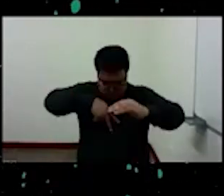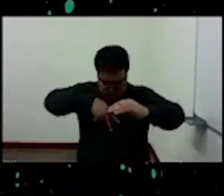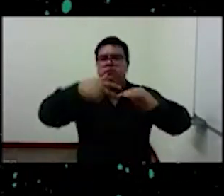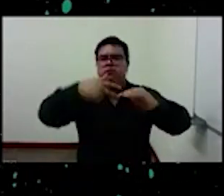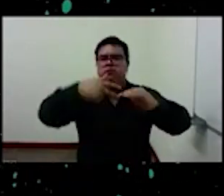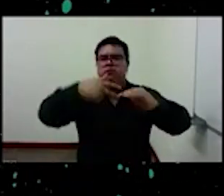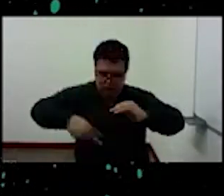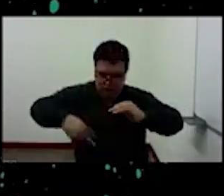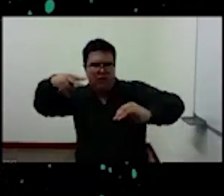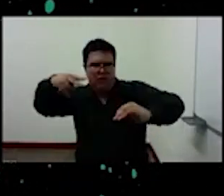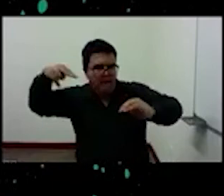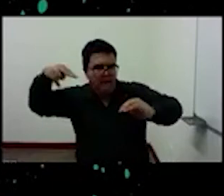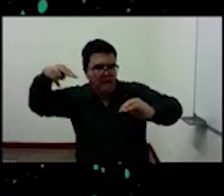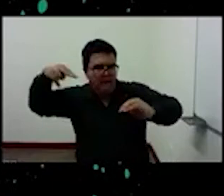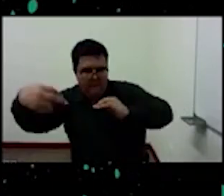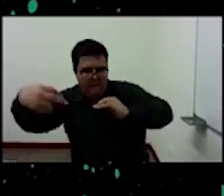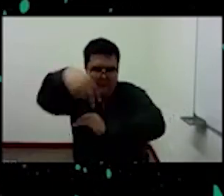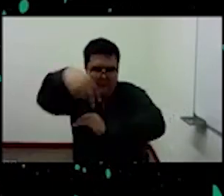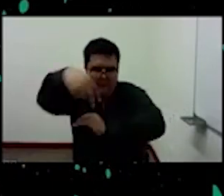Y